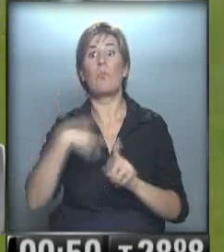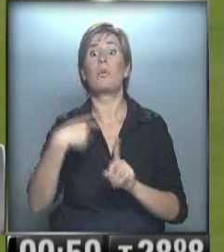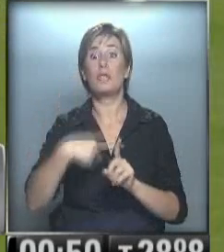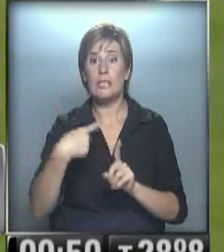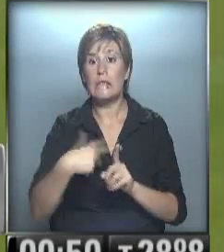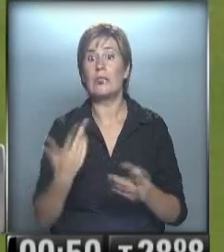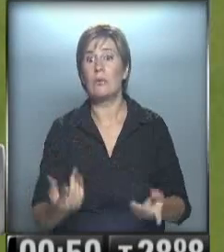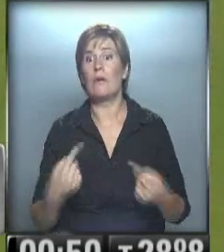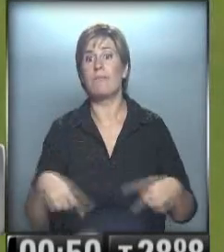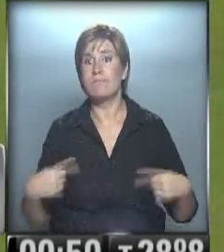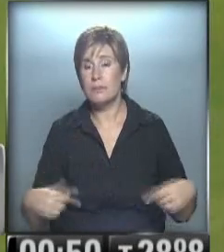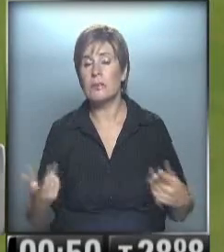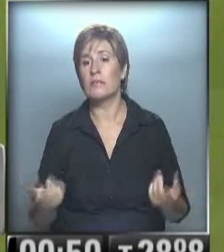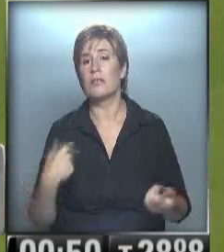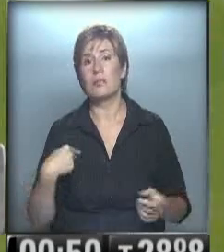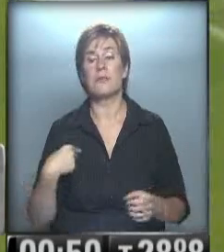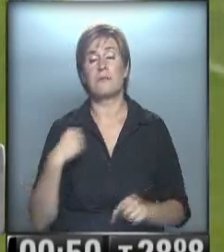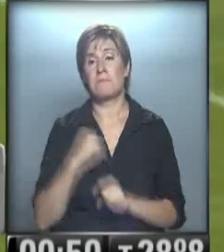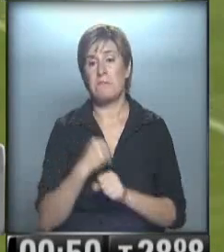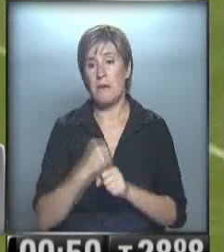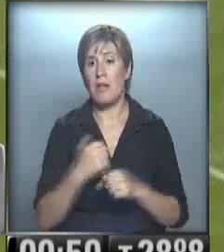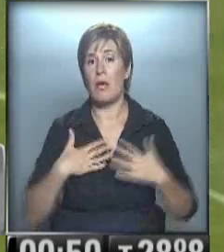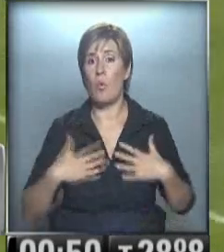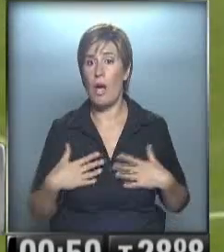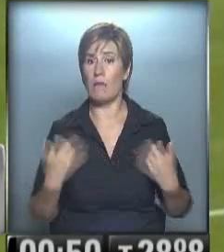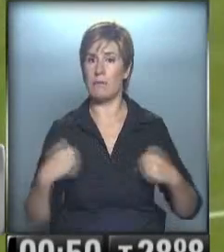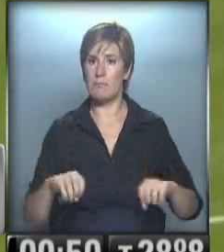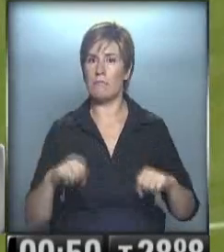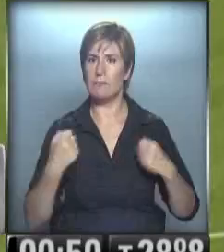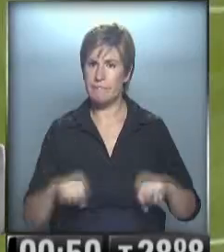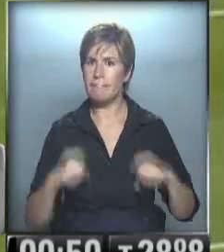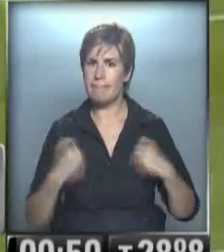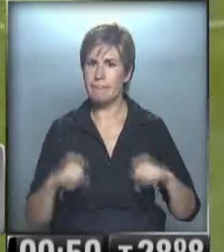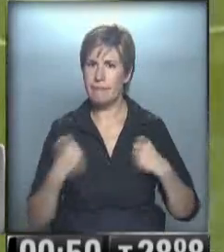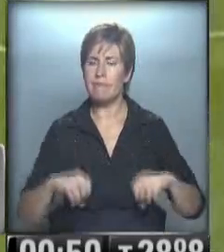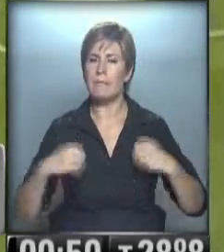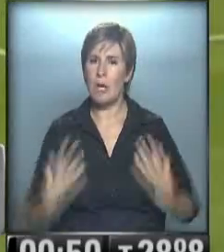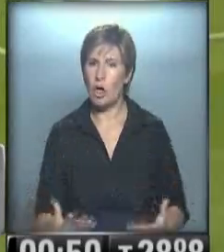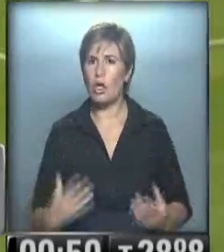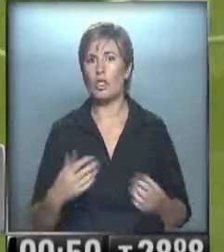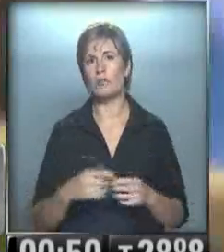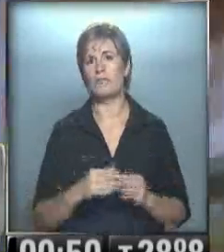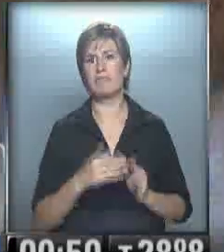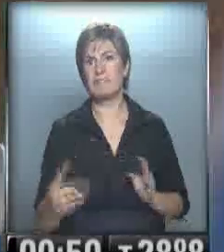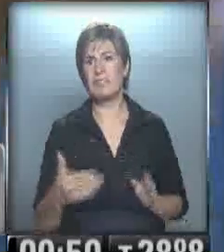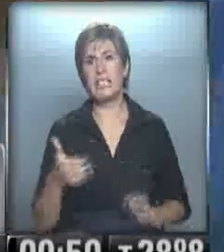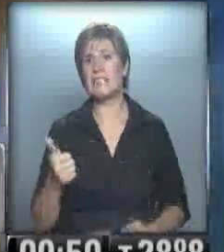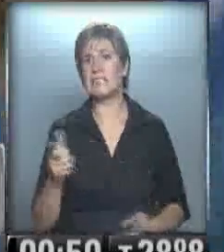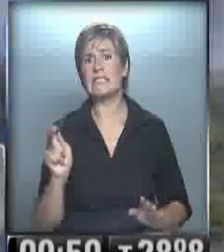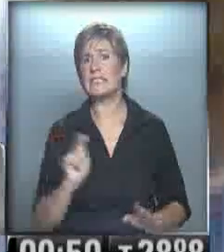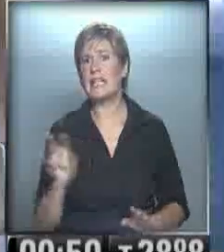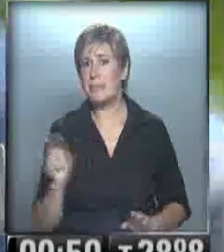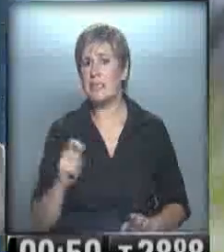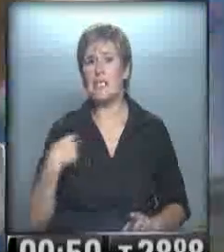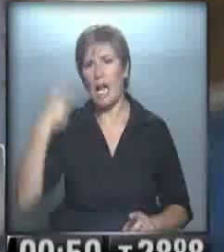Trabajé muy bien en todo, en lo físico, llegué bien a estos seis meses de la cabeza